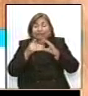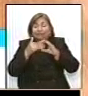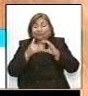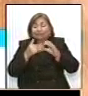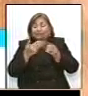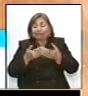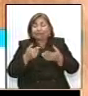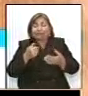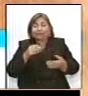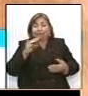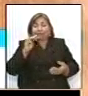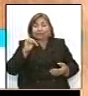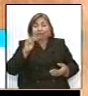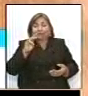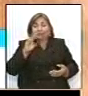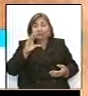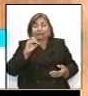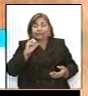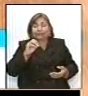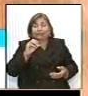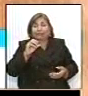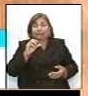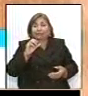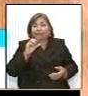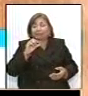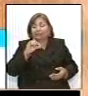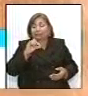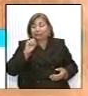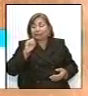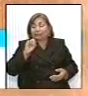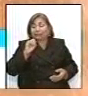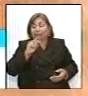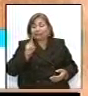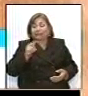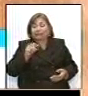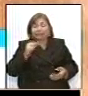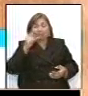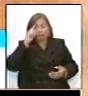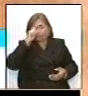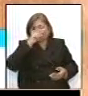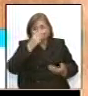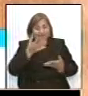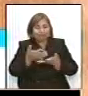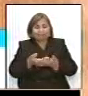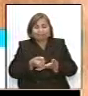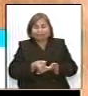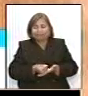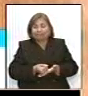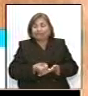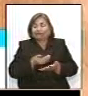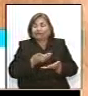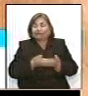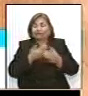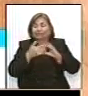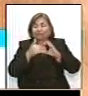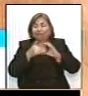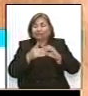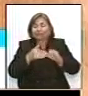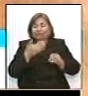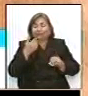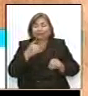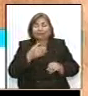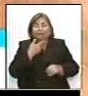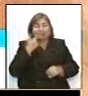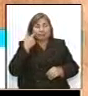del señor Gianmarco Quesada, porque nos fue imposible acceder a su red social a los años